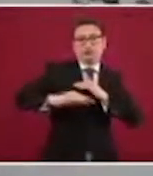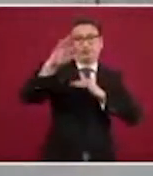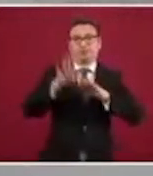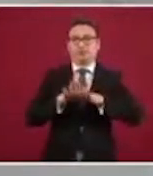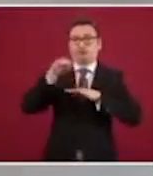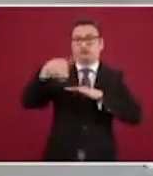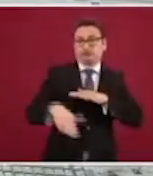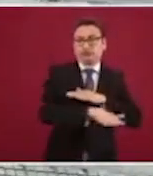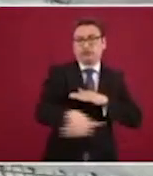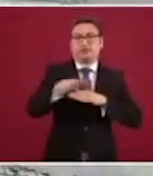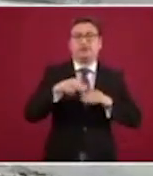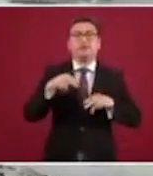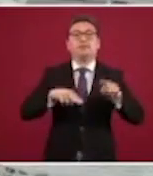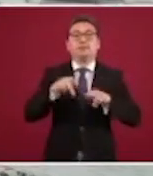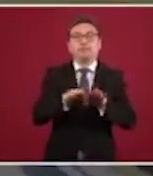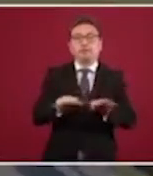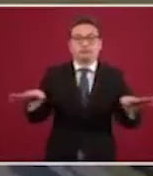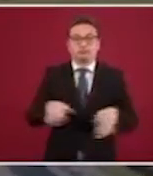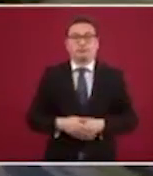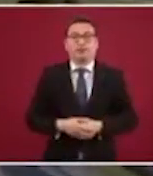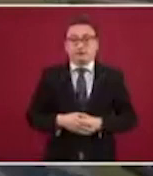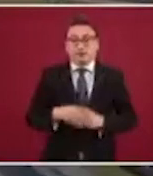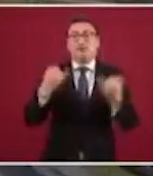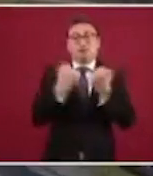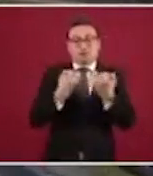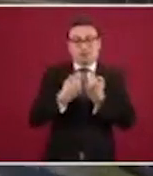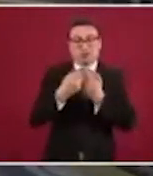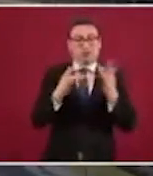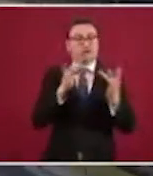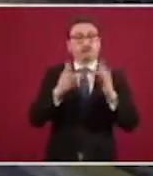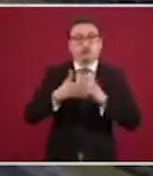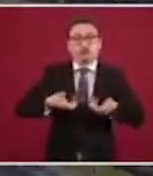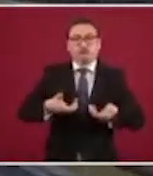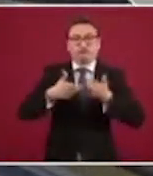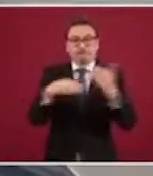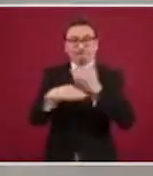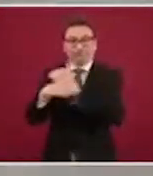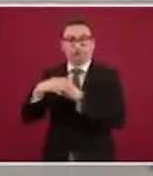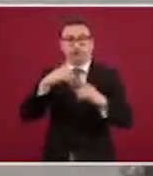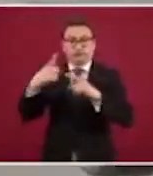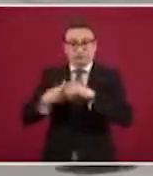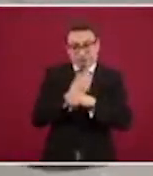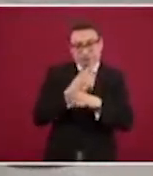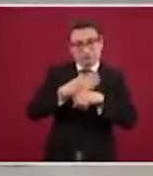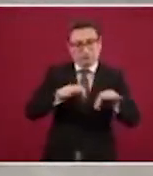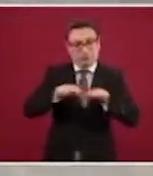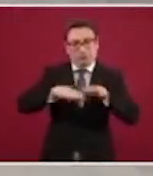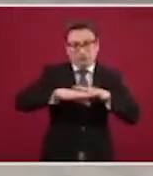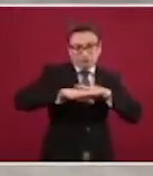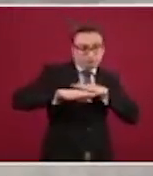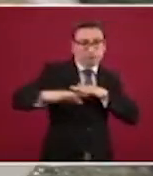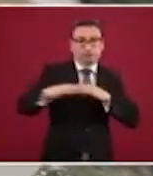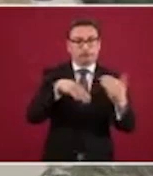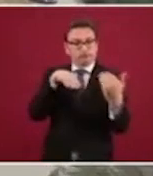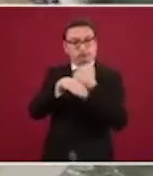elevado de acceso al nivel de las salidas de la terminal. Además, en la interconexión vial, se realizan trabajos de mejoramiento del terreno en los